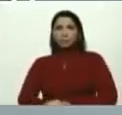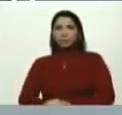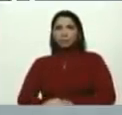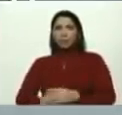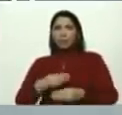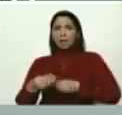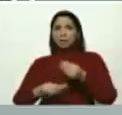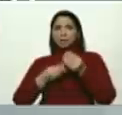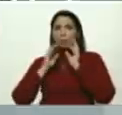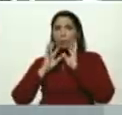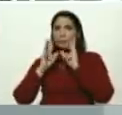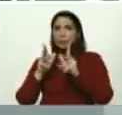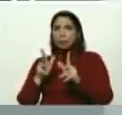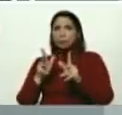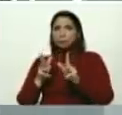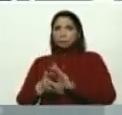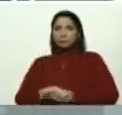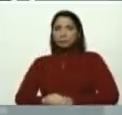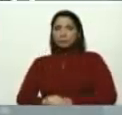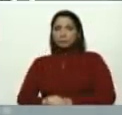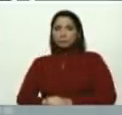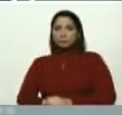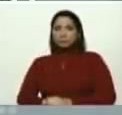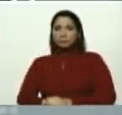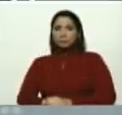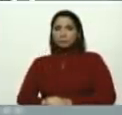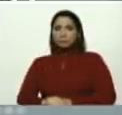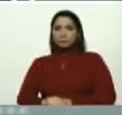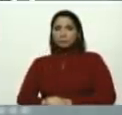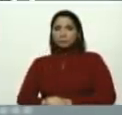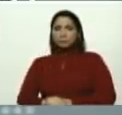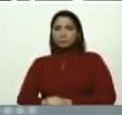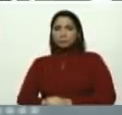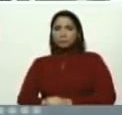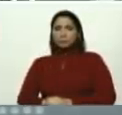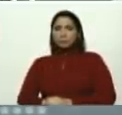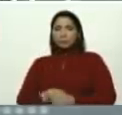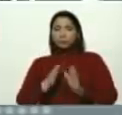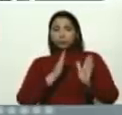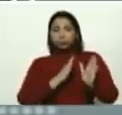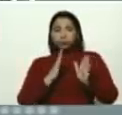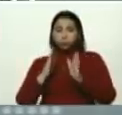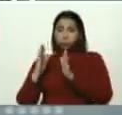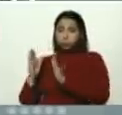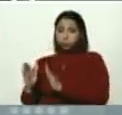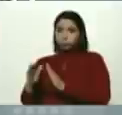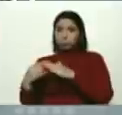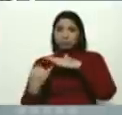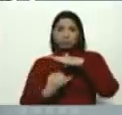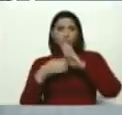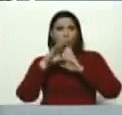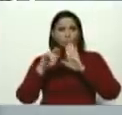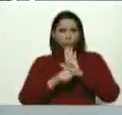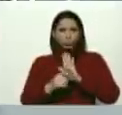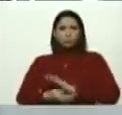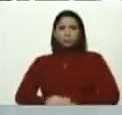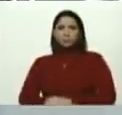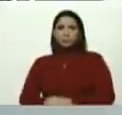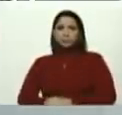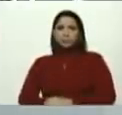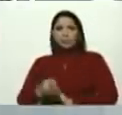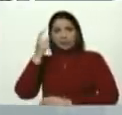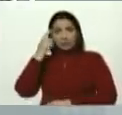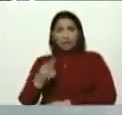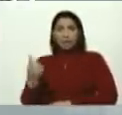un comentario en el orden institucional, constitucional. El día